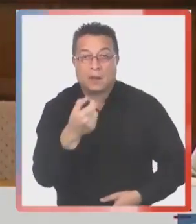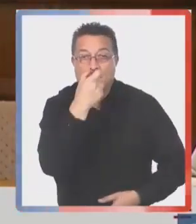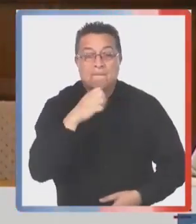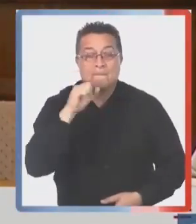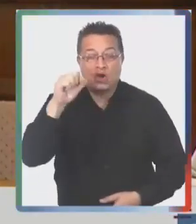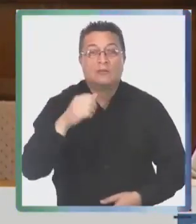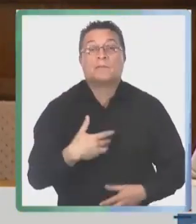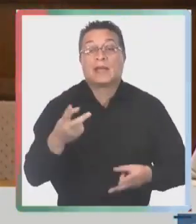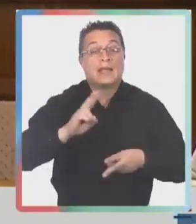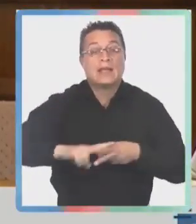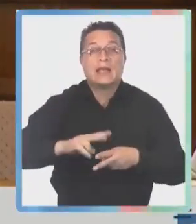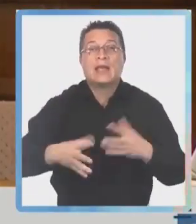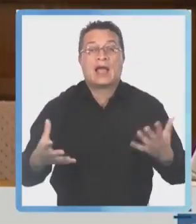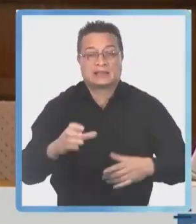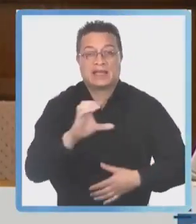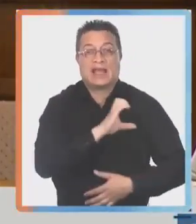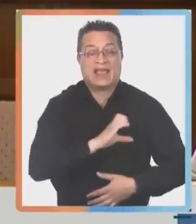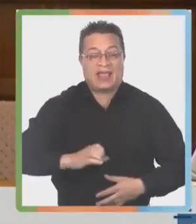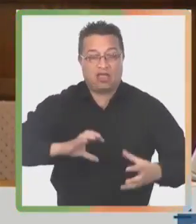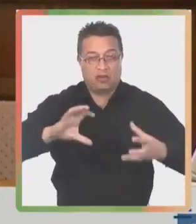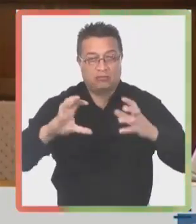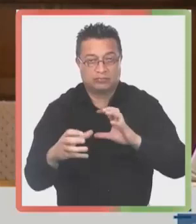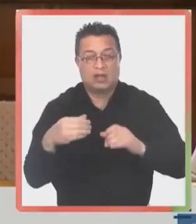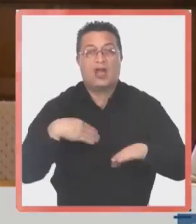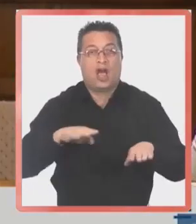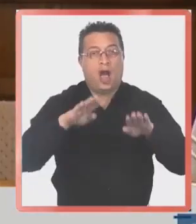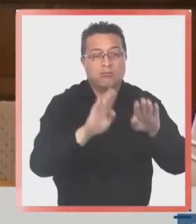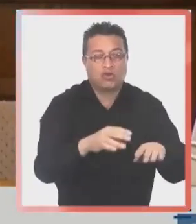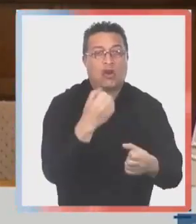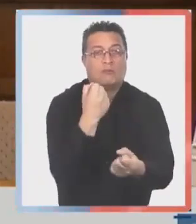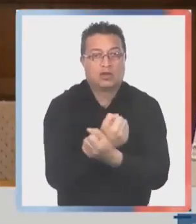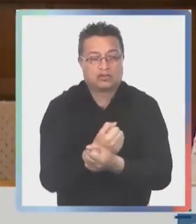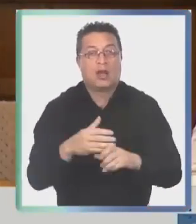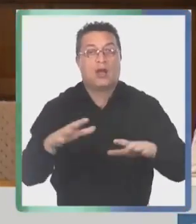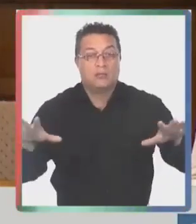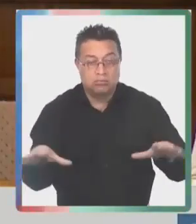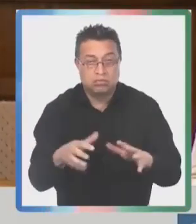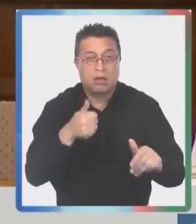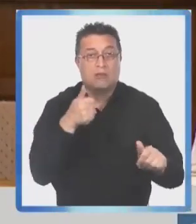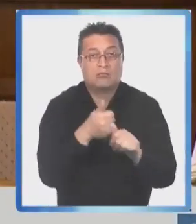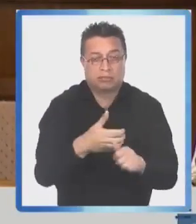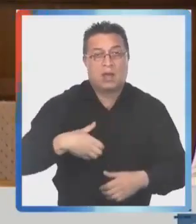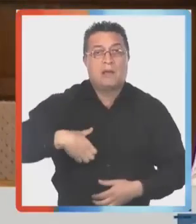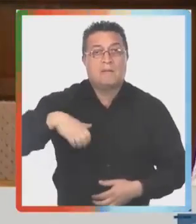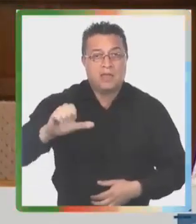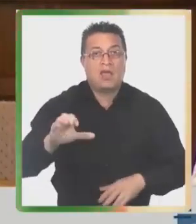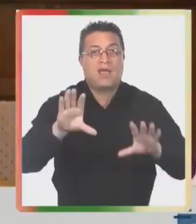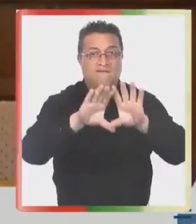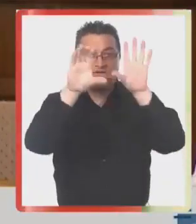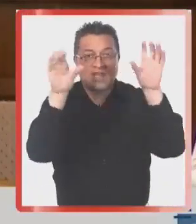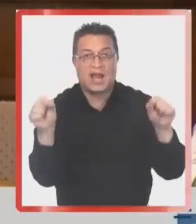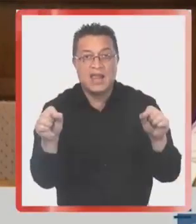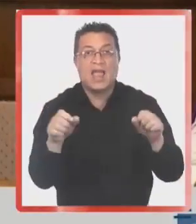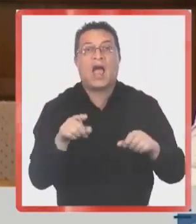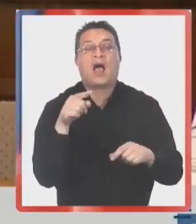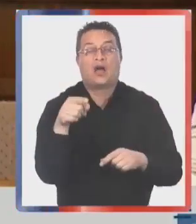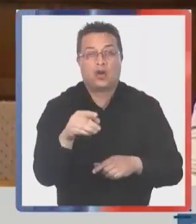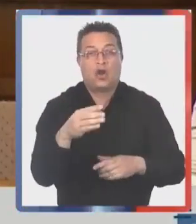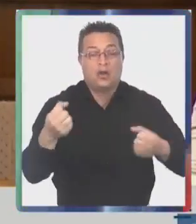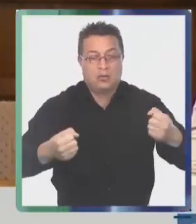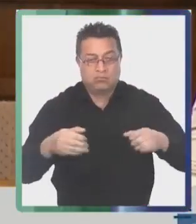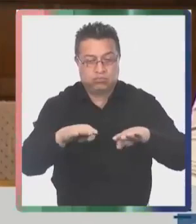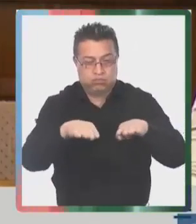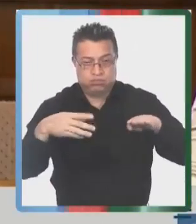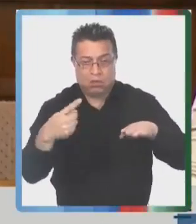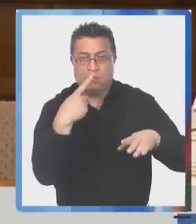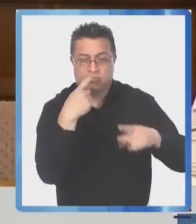de la violencia. Y la acción que hemos hecho, incluido el estado de excepción, el apoyo a los policías, el esfuerzo de refuerzo de la